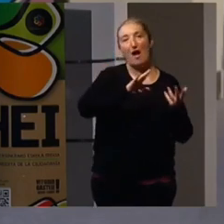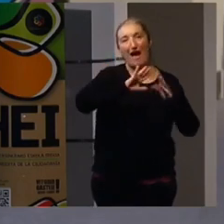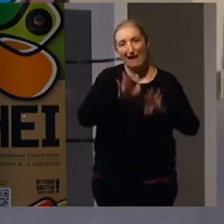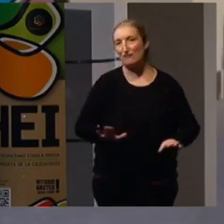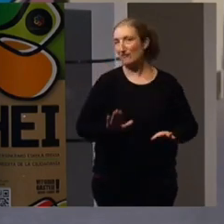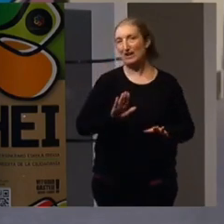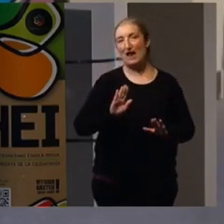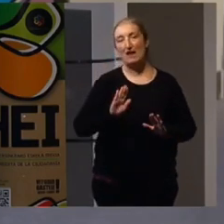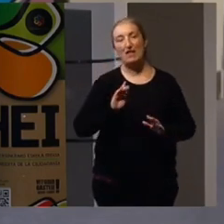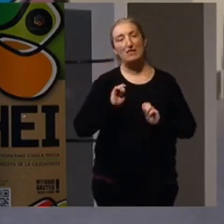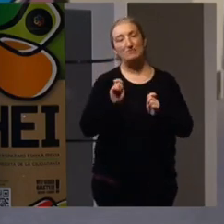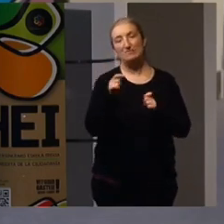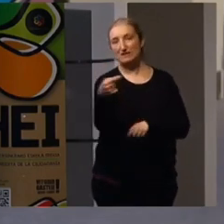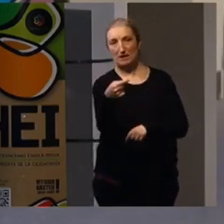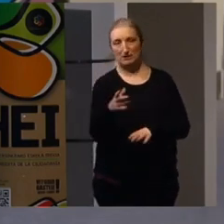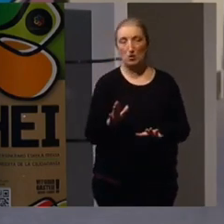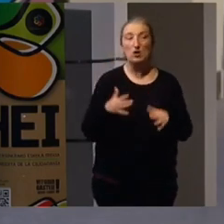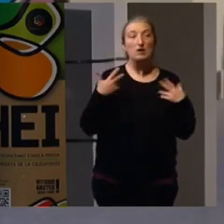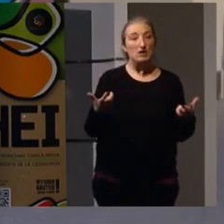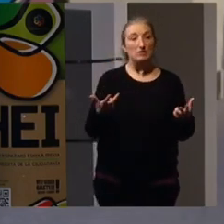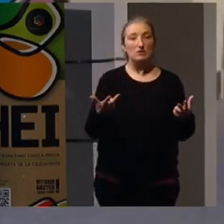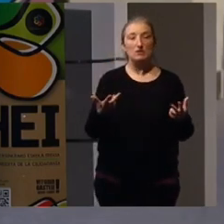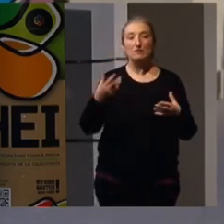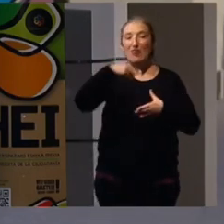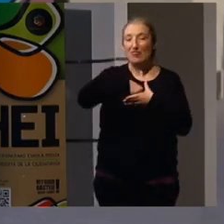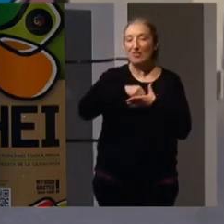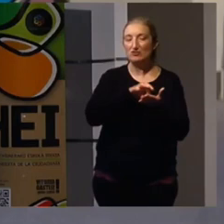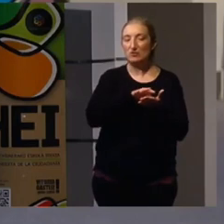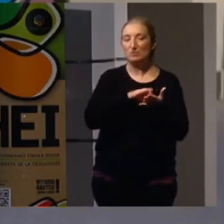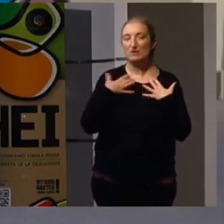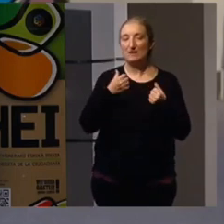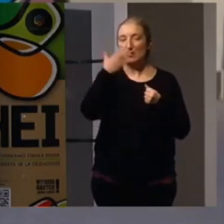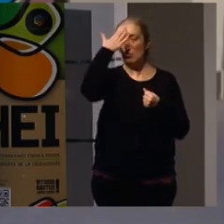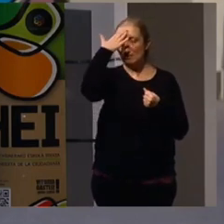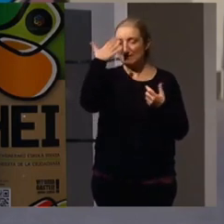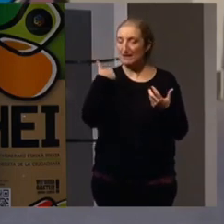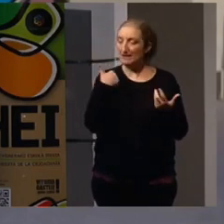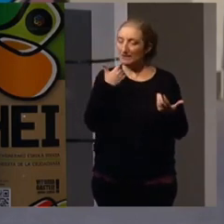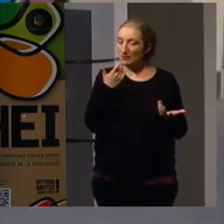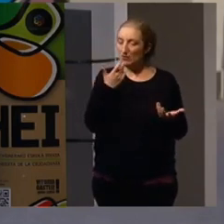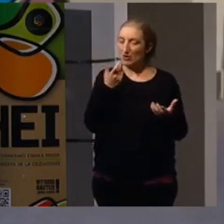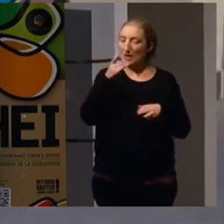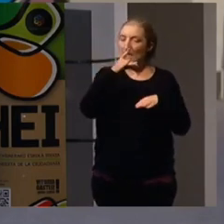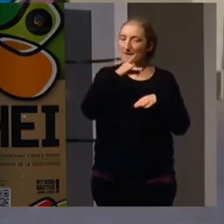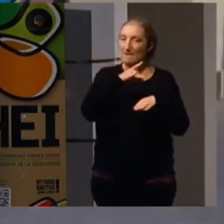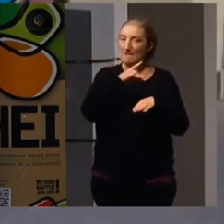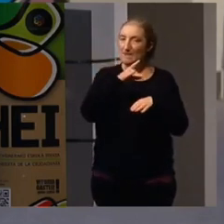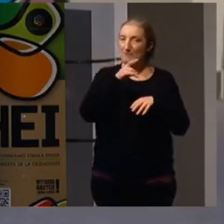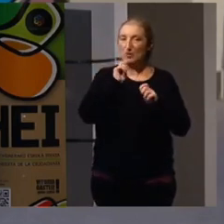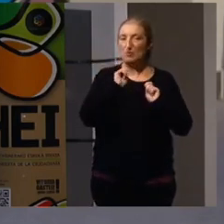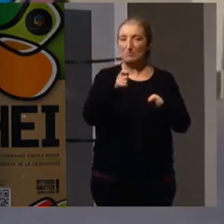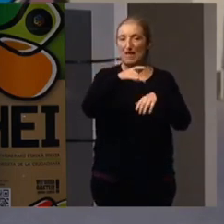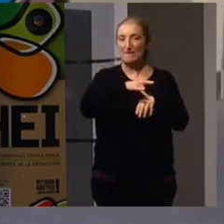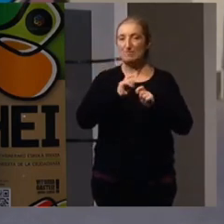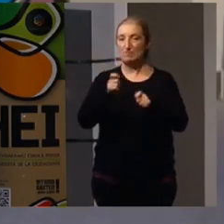de la salud, ¿vale? Entonces es verdad que dentro de los servicios de salud mental se vive con mucho miedo a patologizar de más, pero también hay